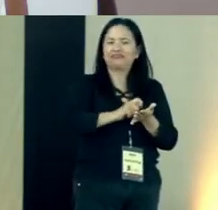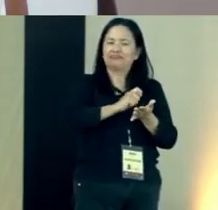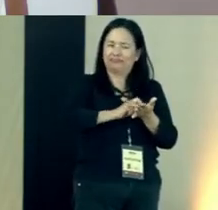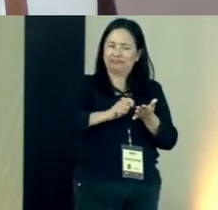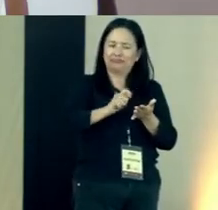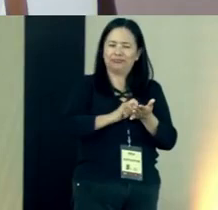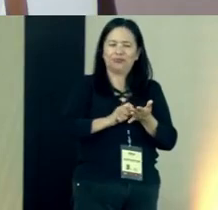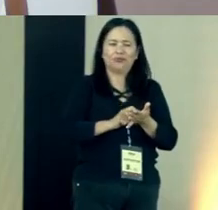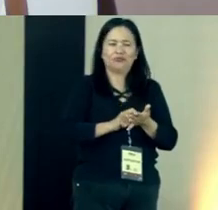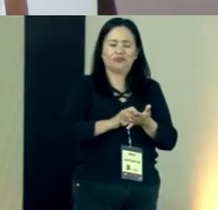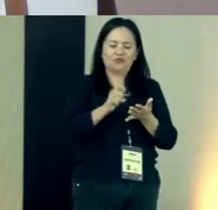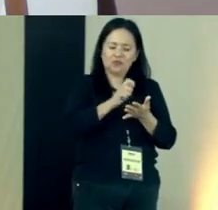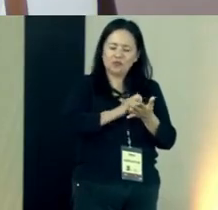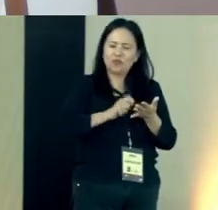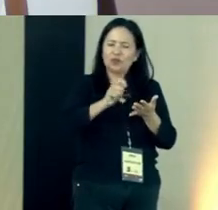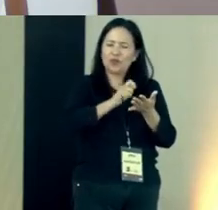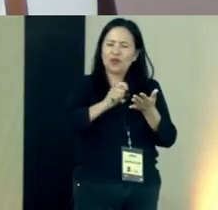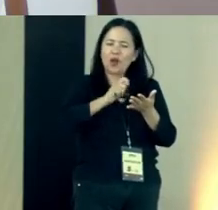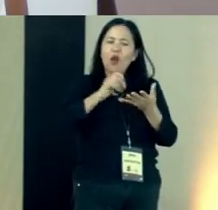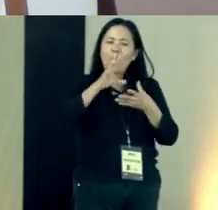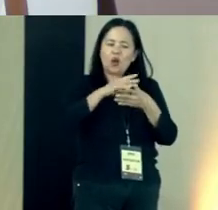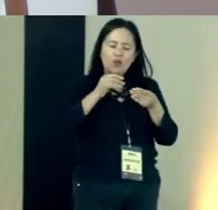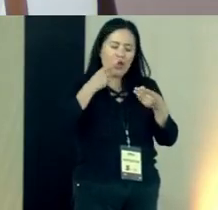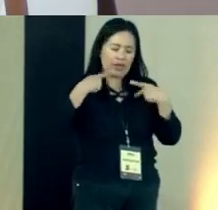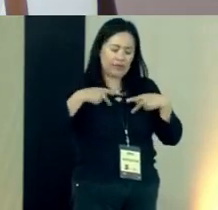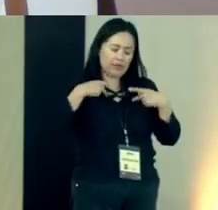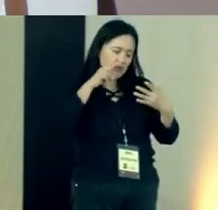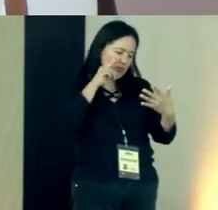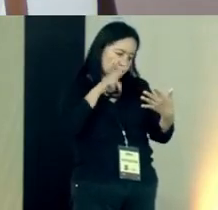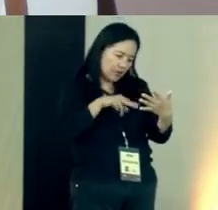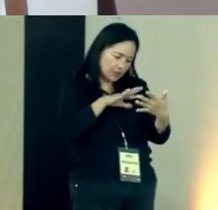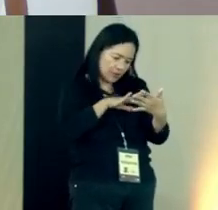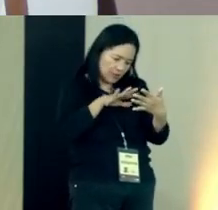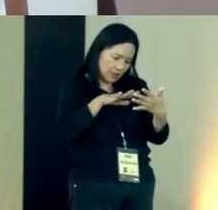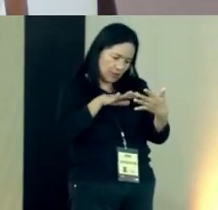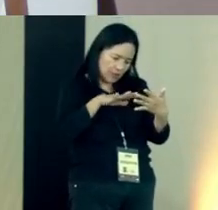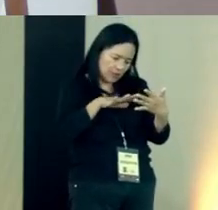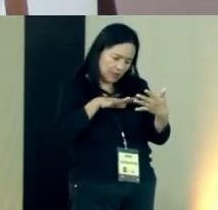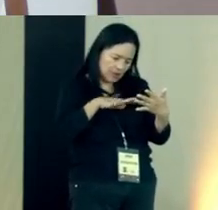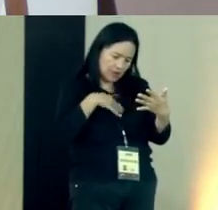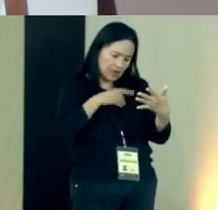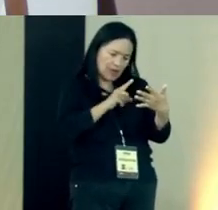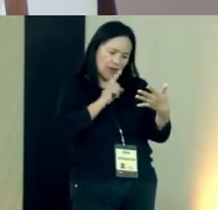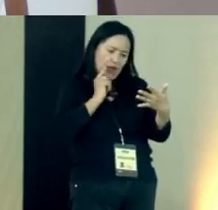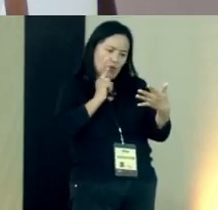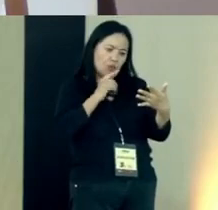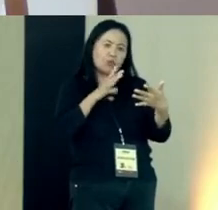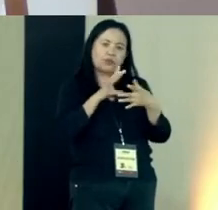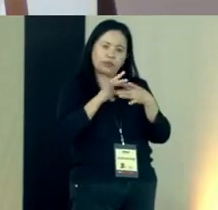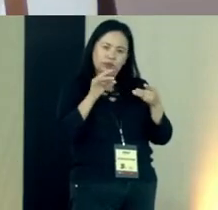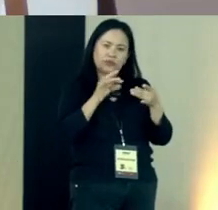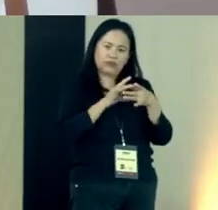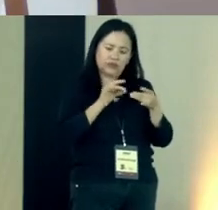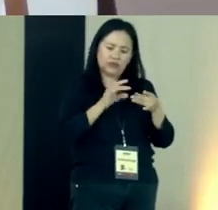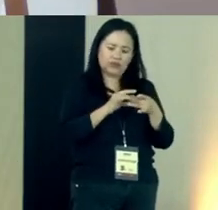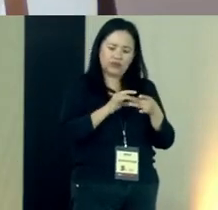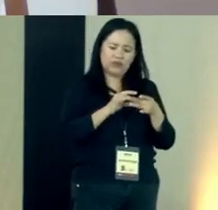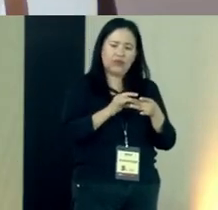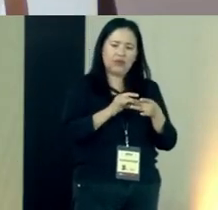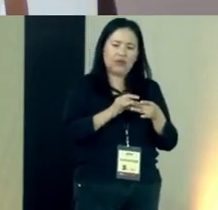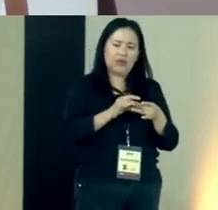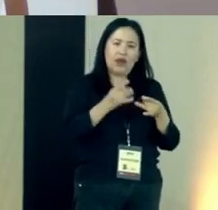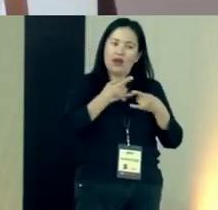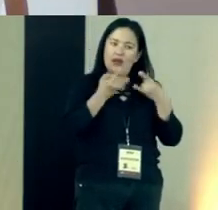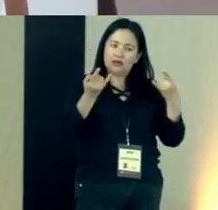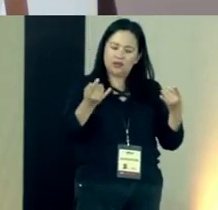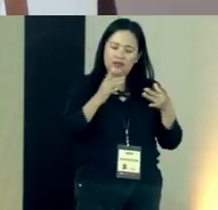de una manera muy compleja, en la que el lector tiene que estar siempre tomando distancia de la voz que narra, porque la voz que narra muchas veces